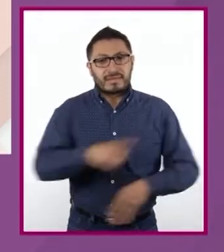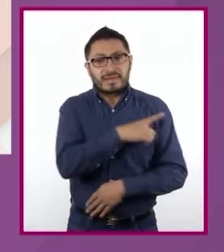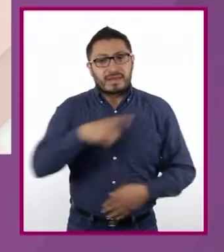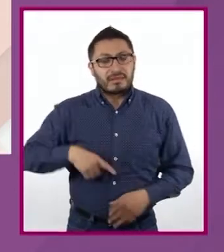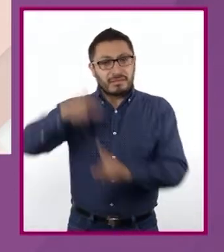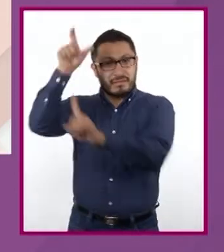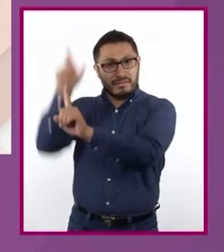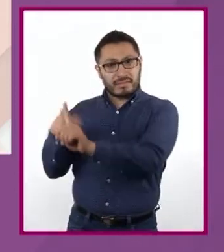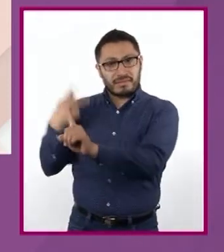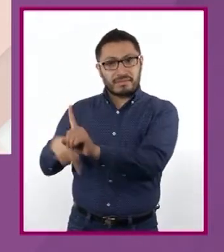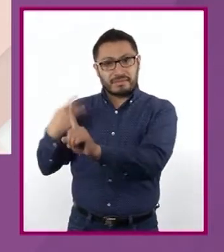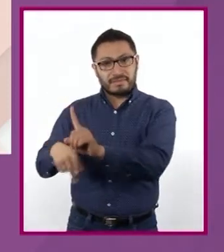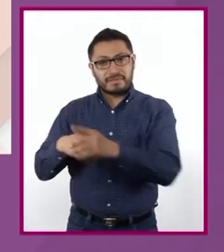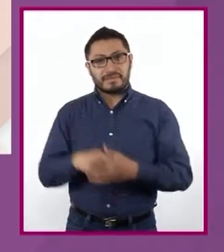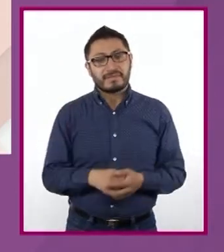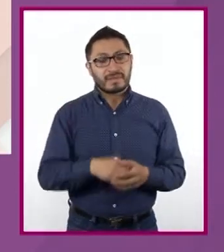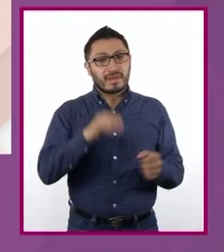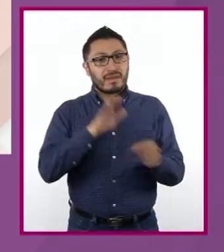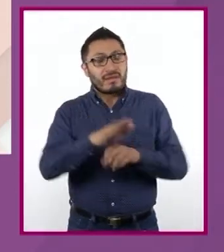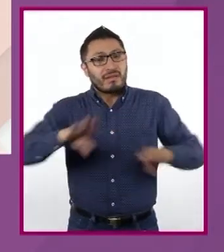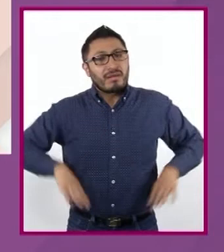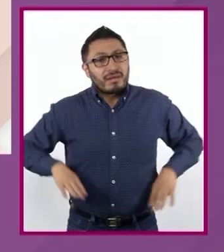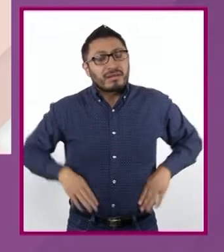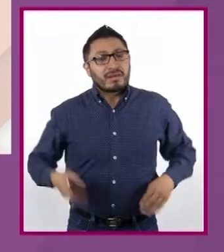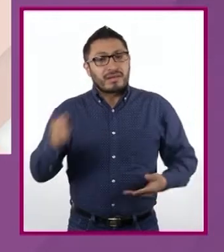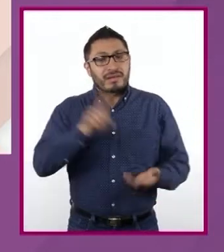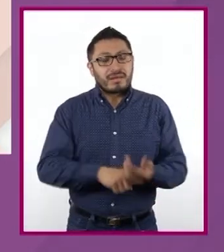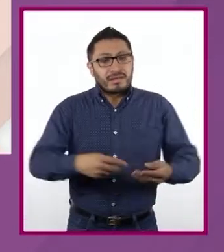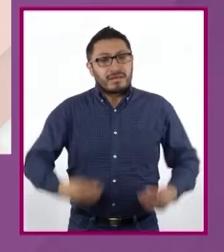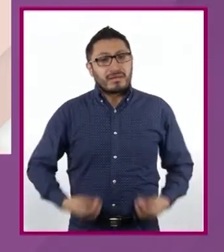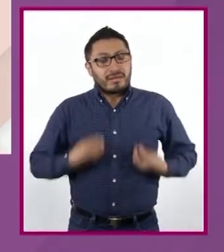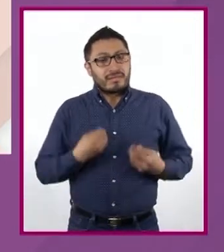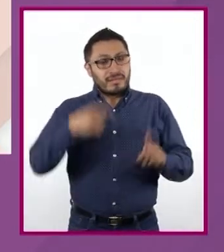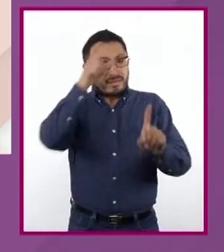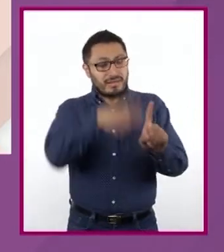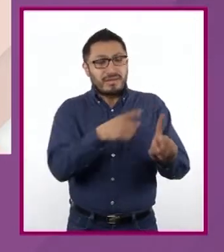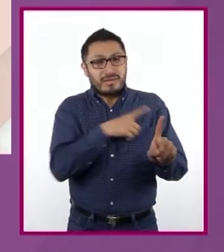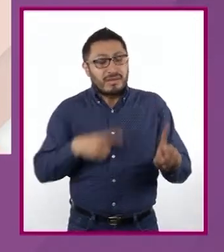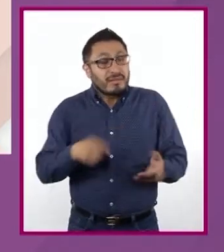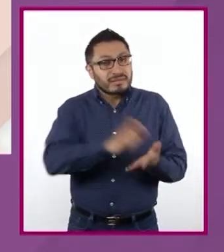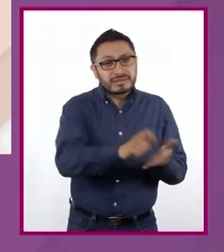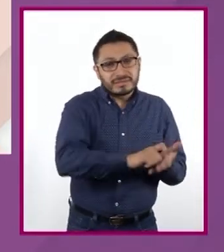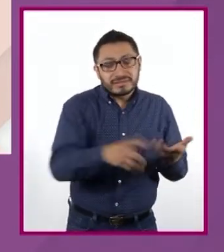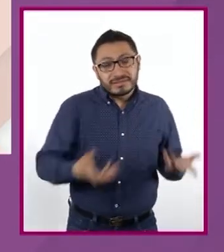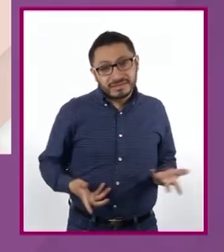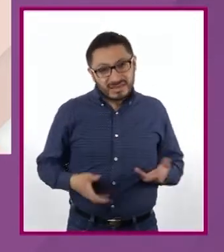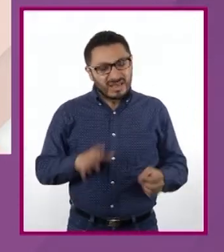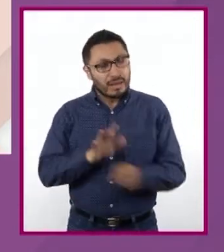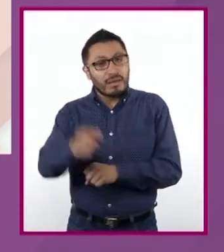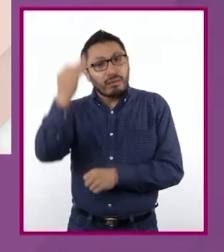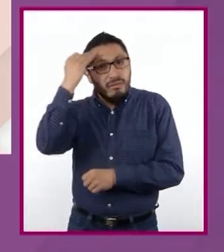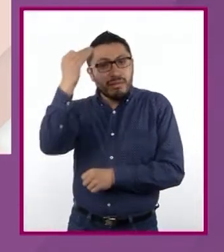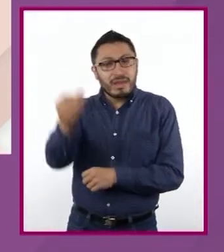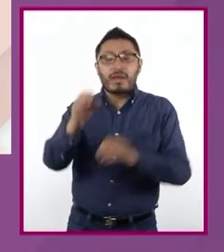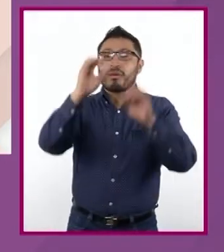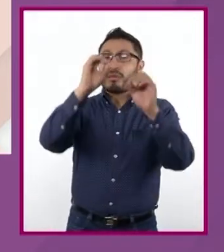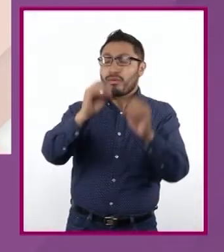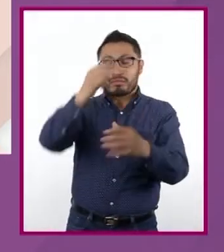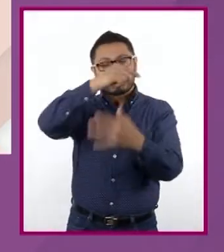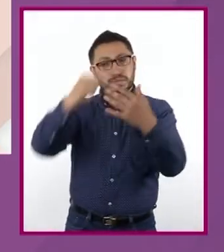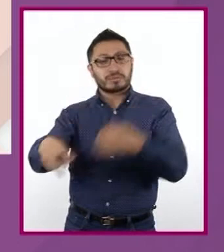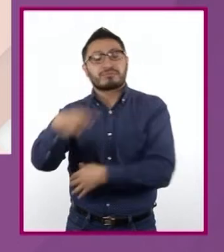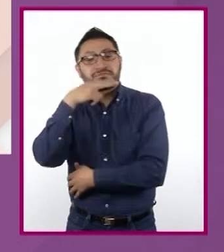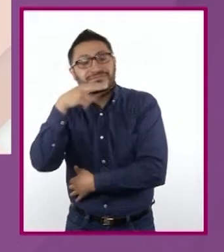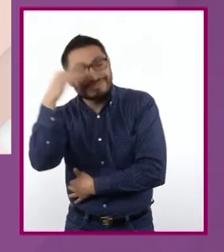este personaje? ¿Qué aspectos de la vida de un personaje debemos incluir? ¿En qué tiempo o tiempos